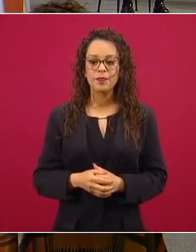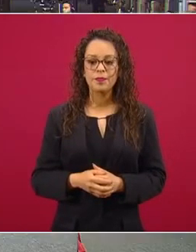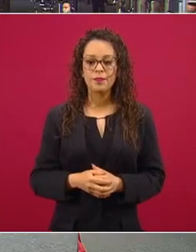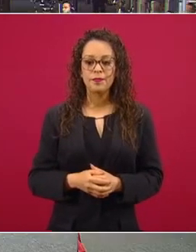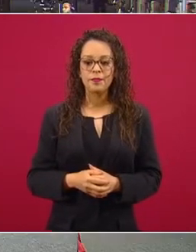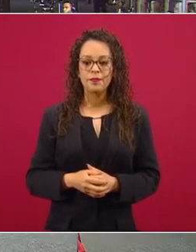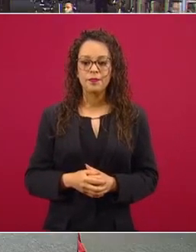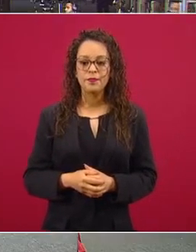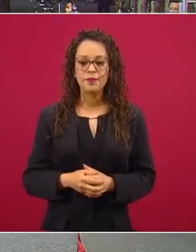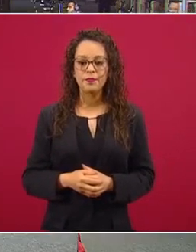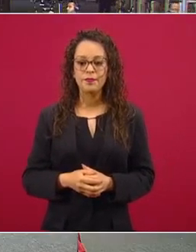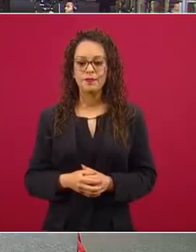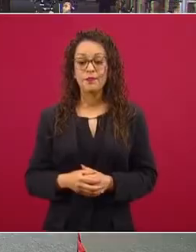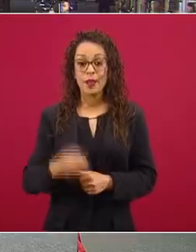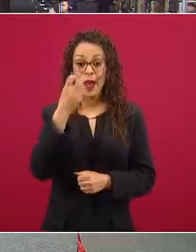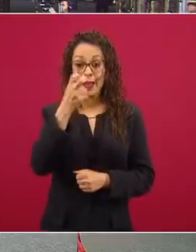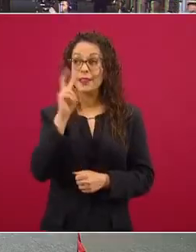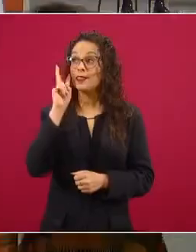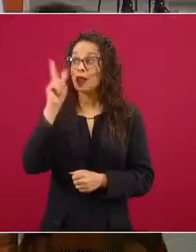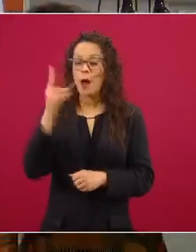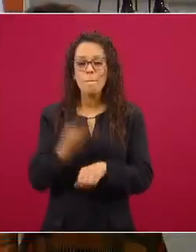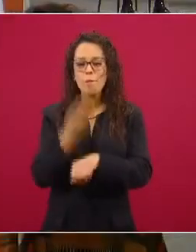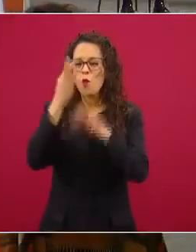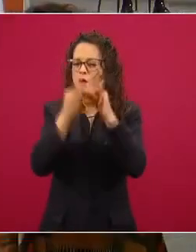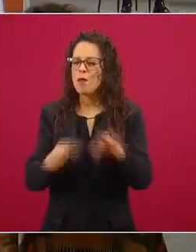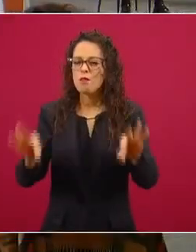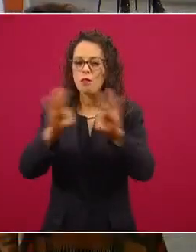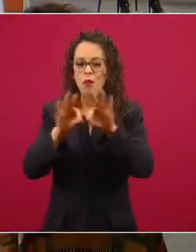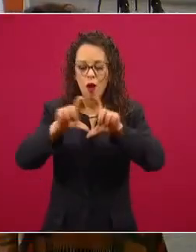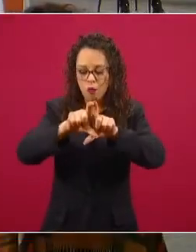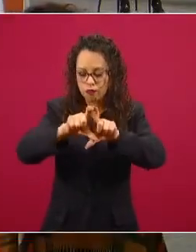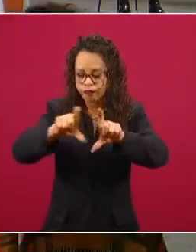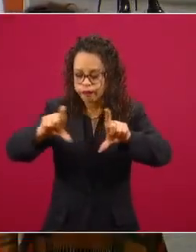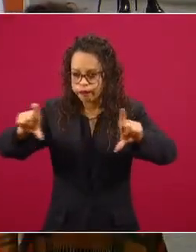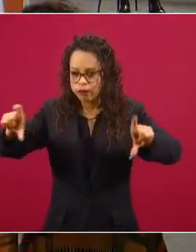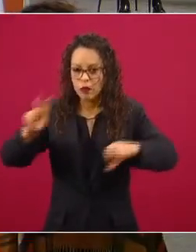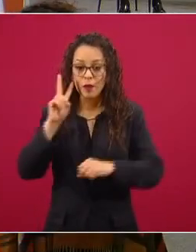Mire, este párrafo es importante. Estos dos.